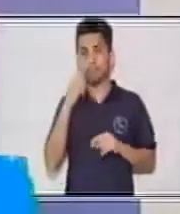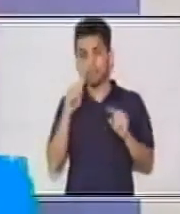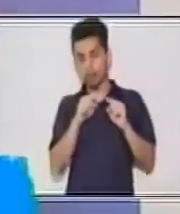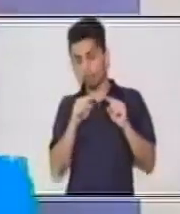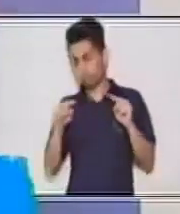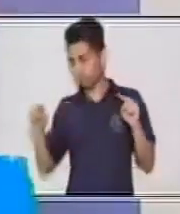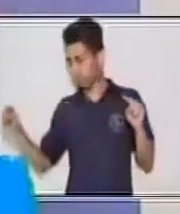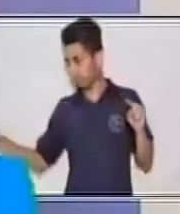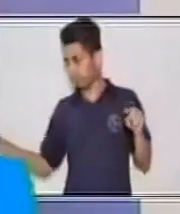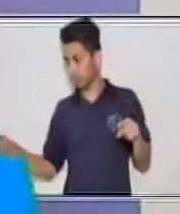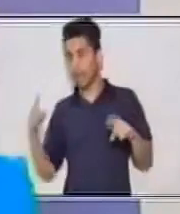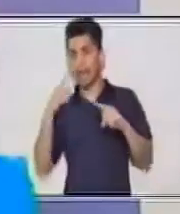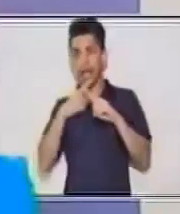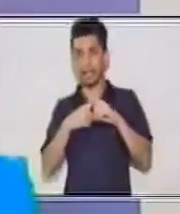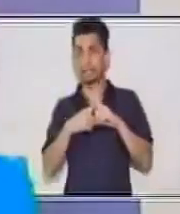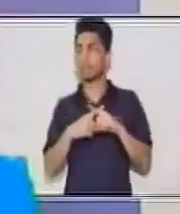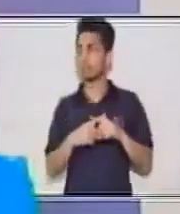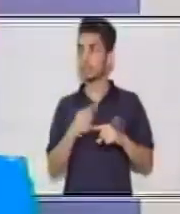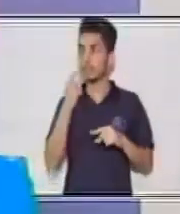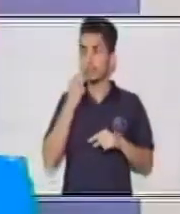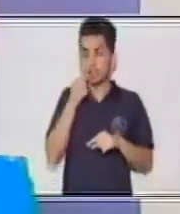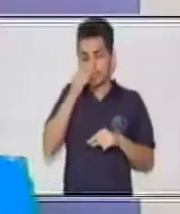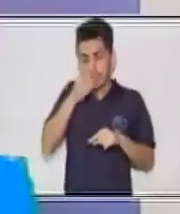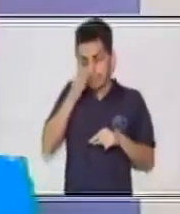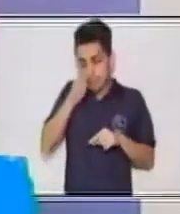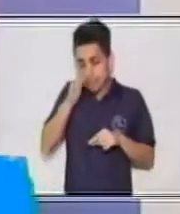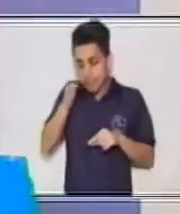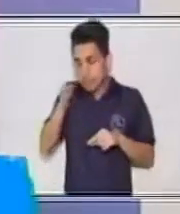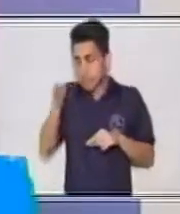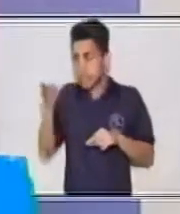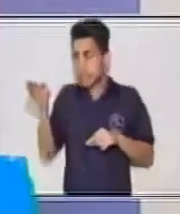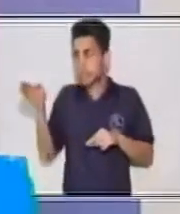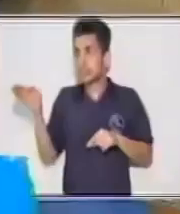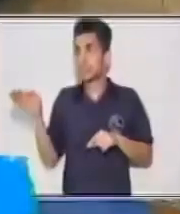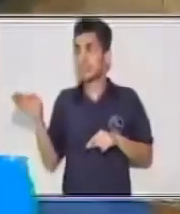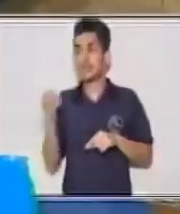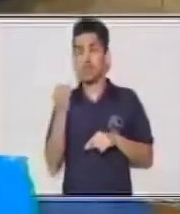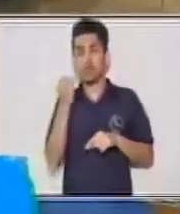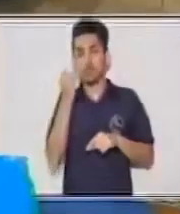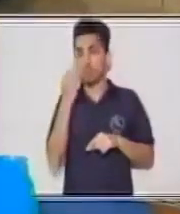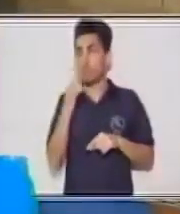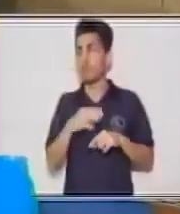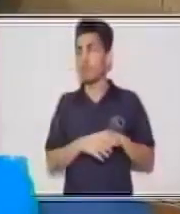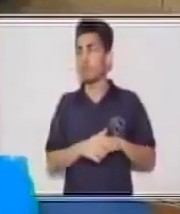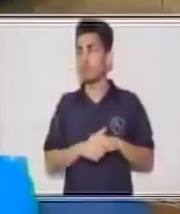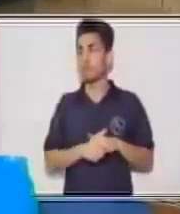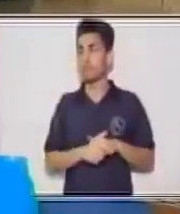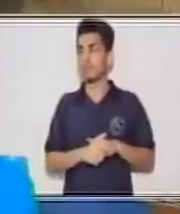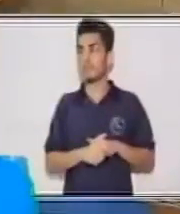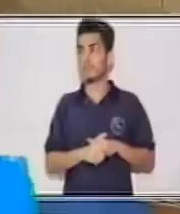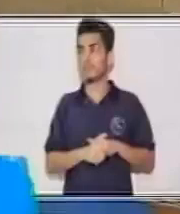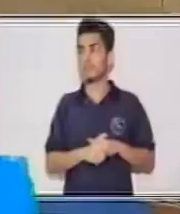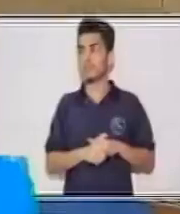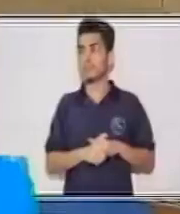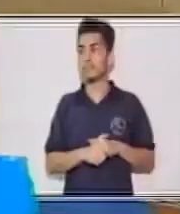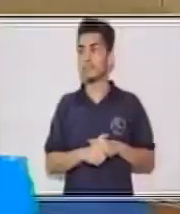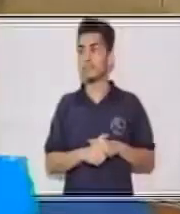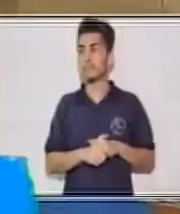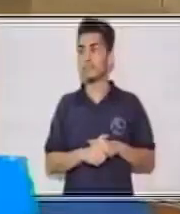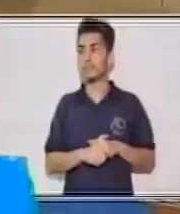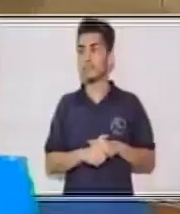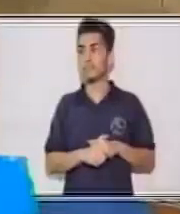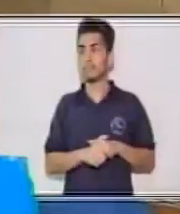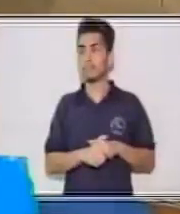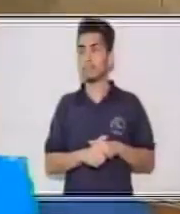Y cada una de las linitas que ustedes ven acá, sí, es un número. ¿Sí? Es un punto, en este caso, y